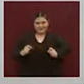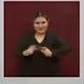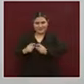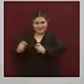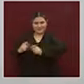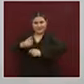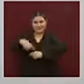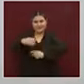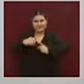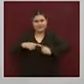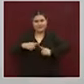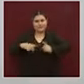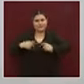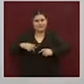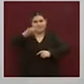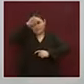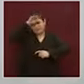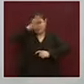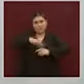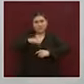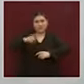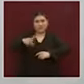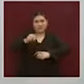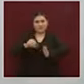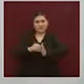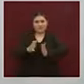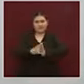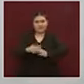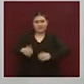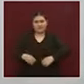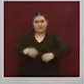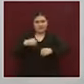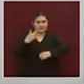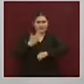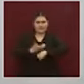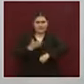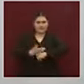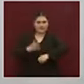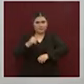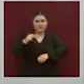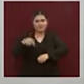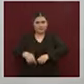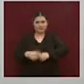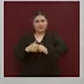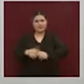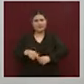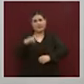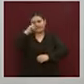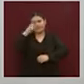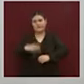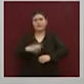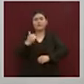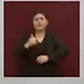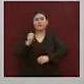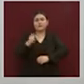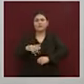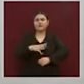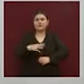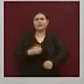los mineros porque no reportan que viven en Estados Unidos. Y existen